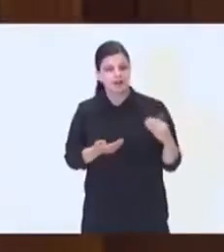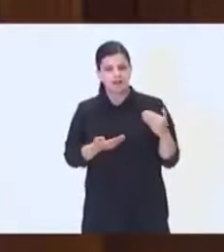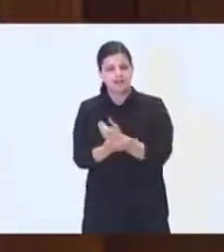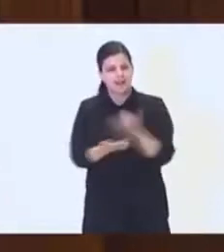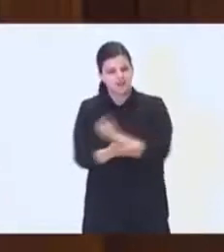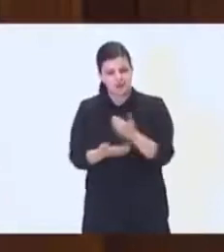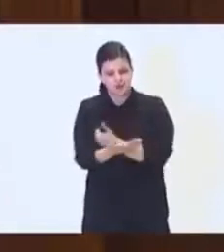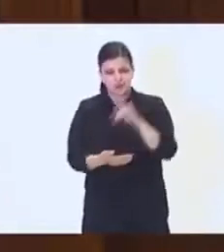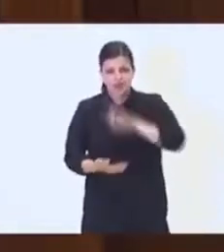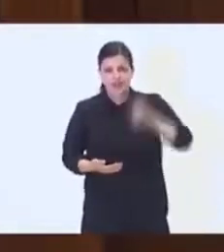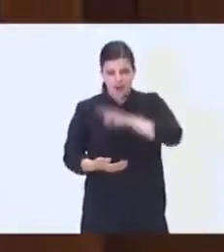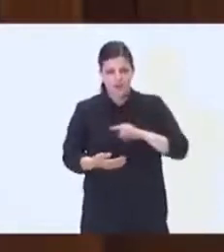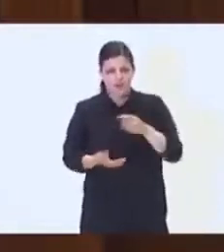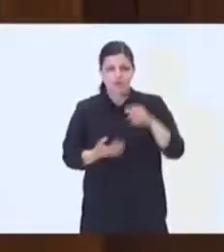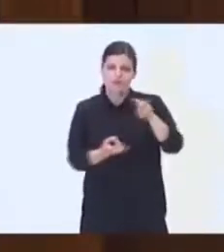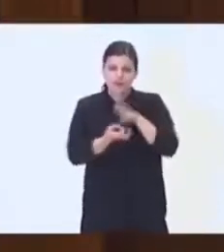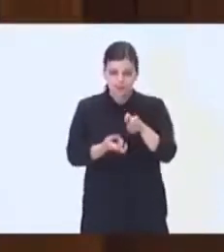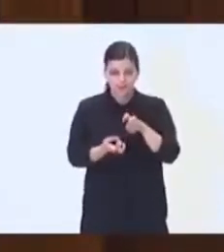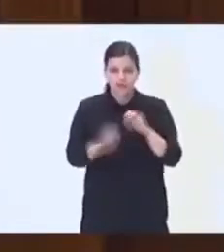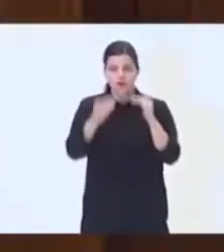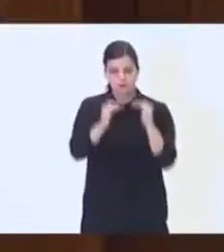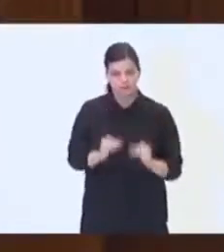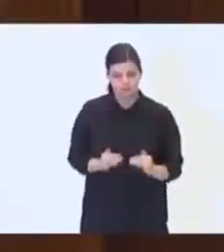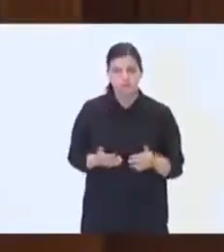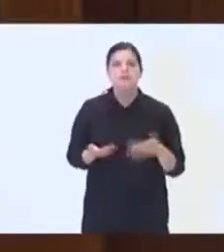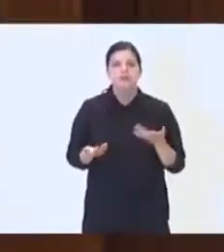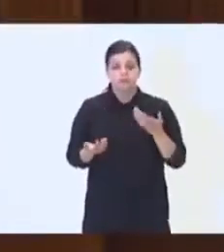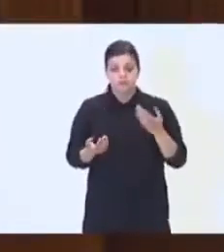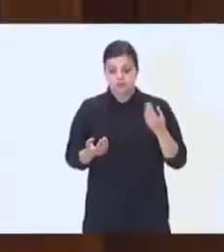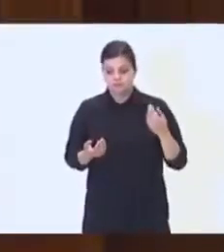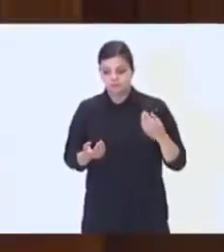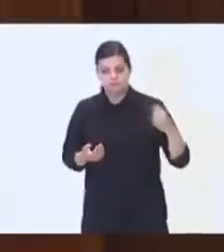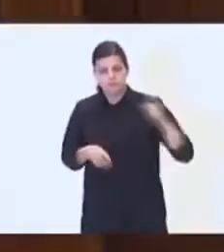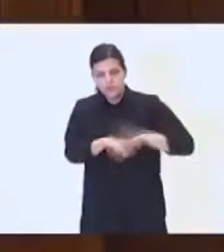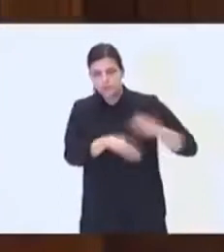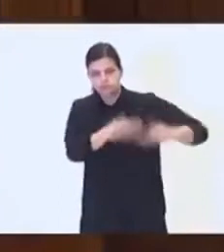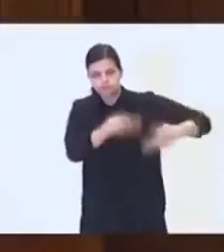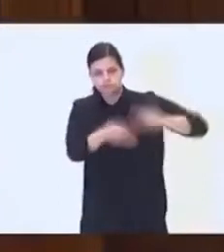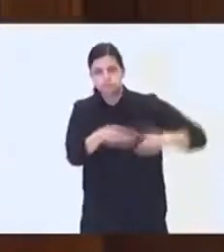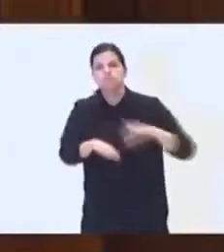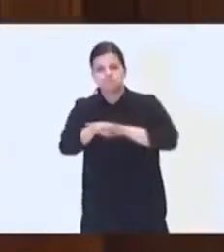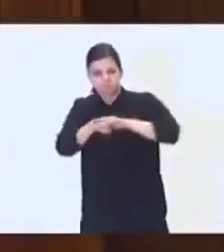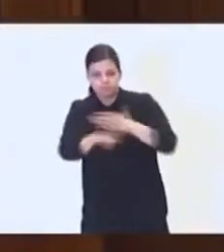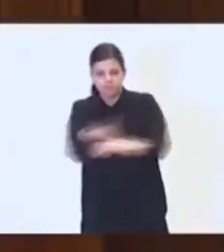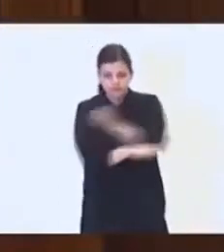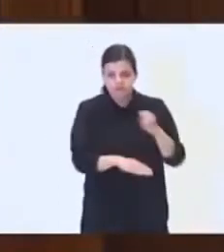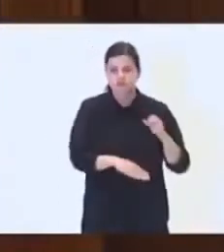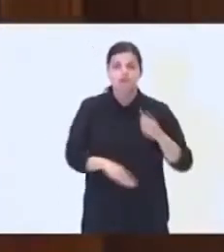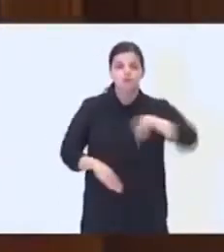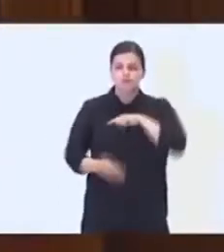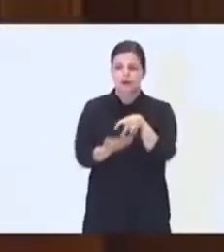Durante todo el año 2020, ayuntamientos, cabildo y gobierno de Canarias teníamos incertidumbre sobre esa merma de los